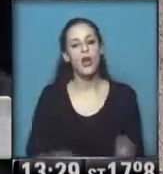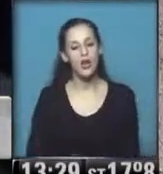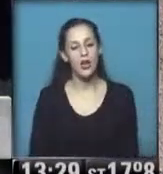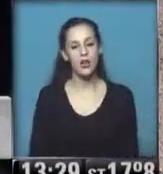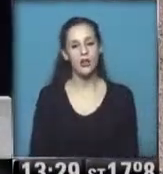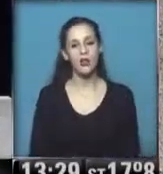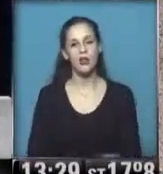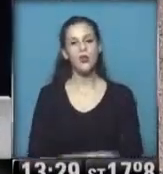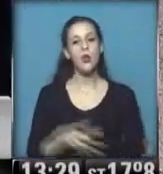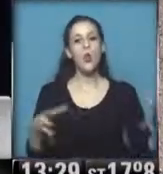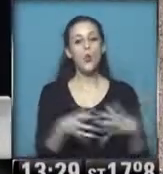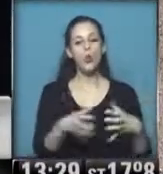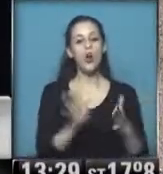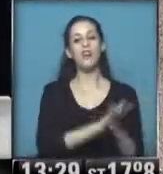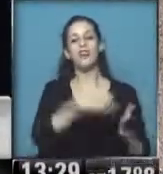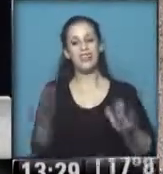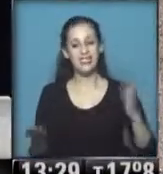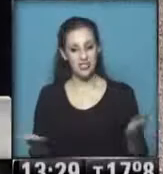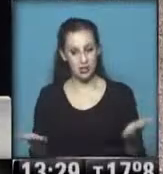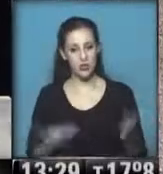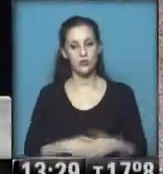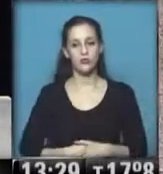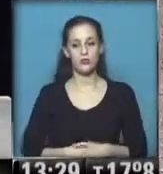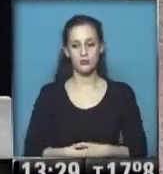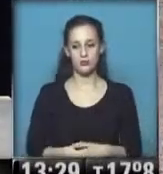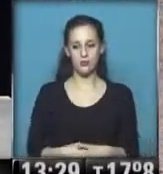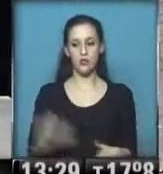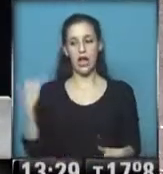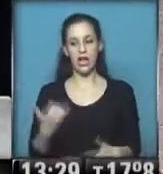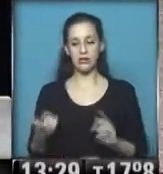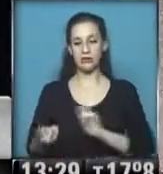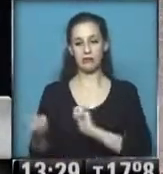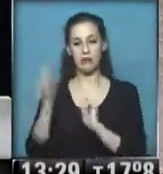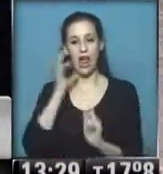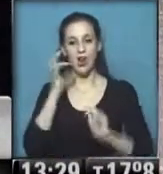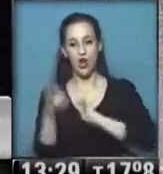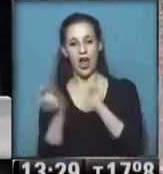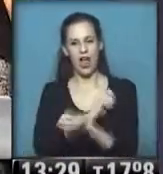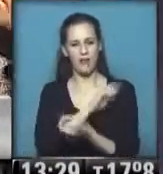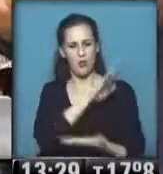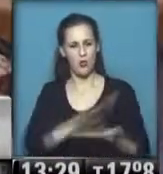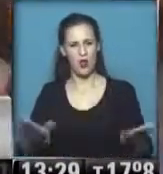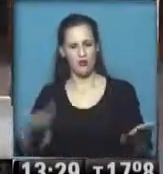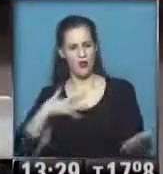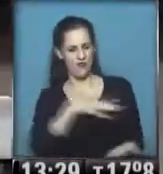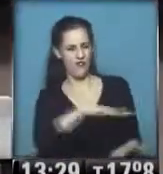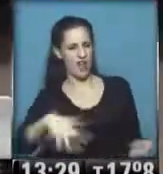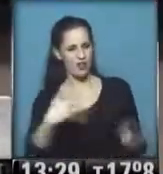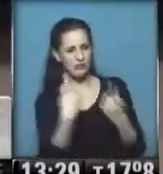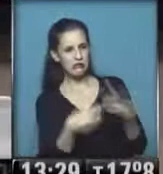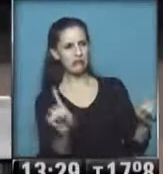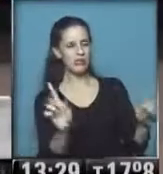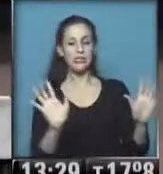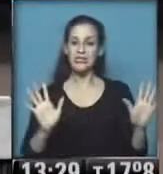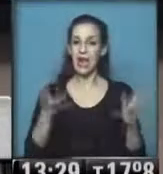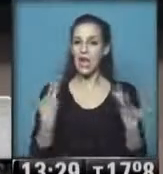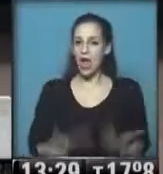pequeño grupo de vecinos eh que por supuesto cuando aparece algún cambio en la filosofía de un barrio Es lógico que algunos vecinos se preocupen es